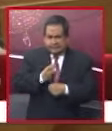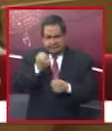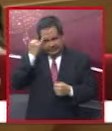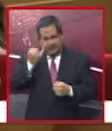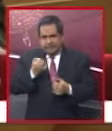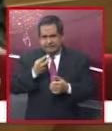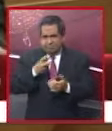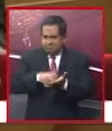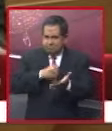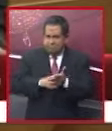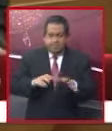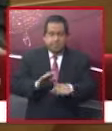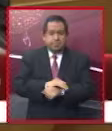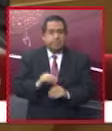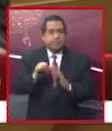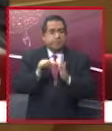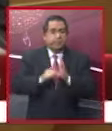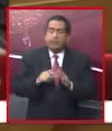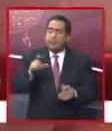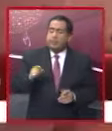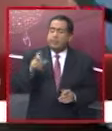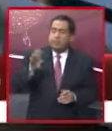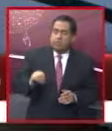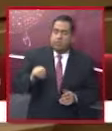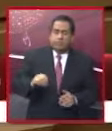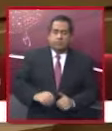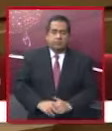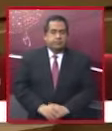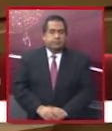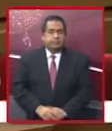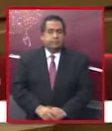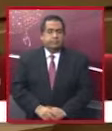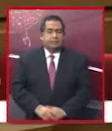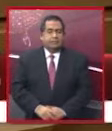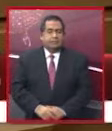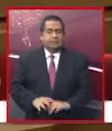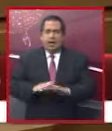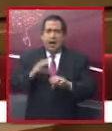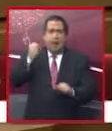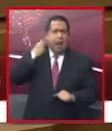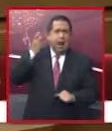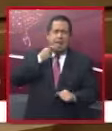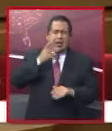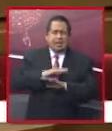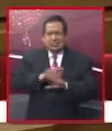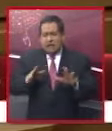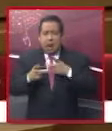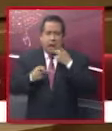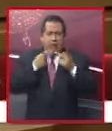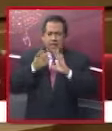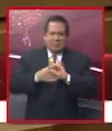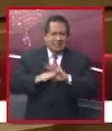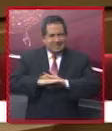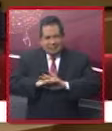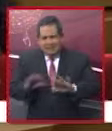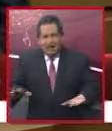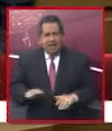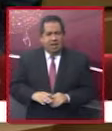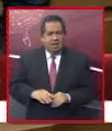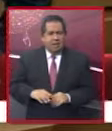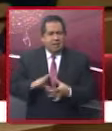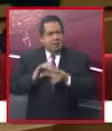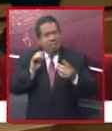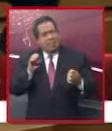error. Me refiero al artículo 29. Dejemos el discurso lascivo, dejemos el discurso